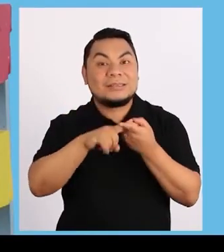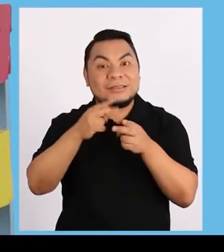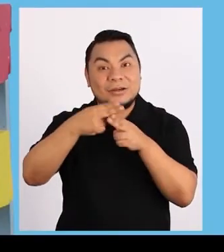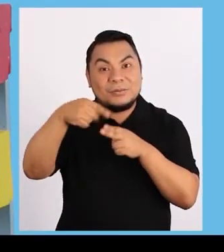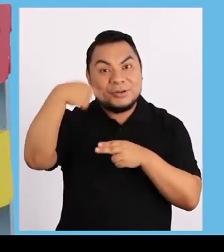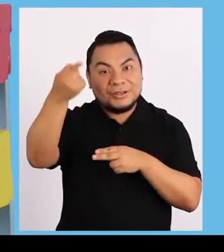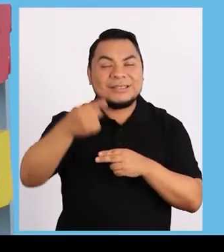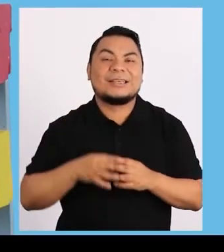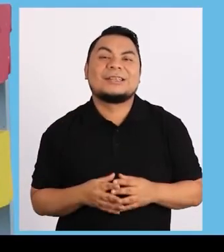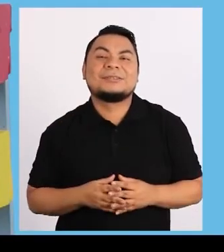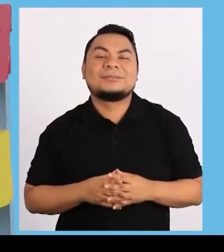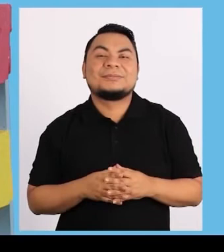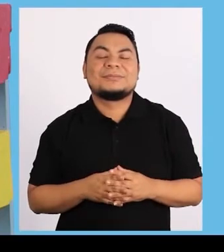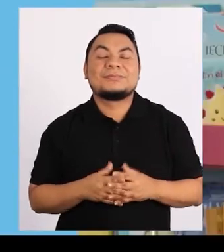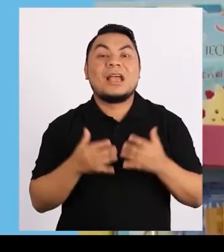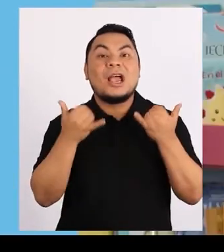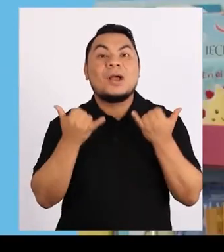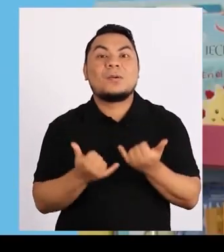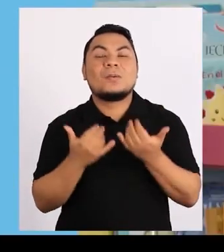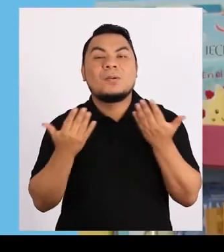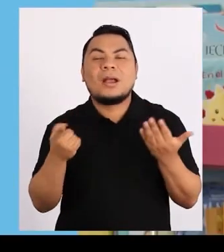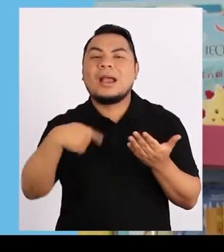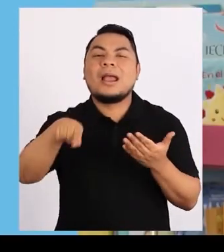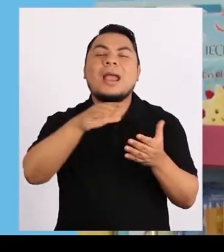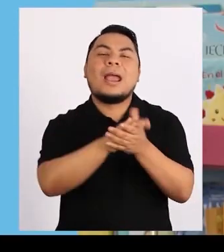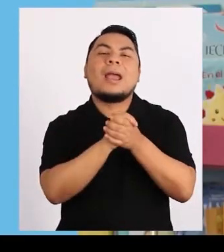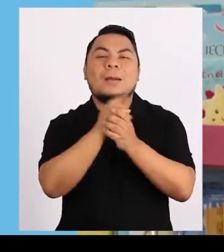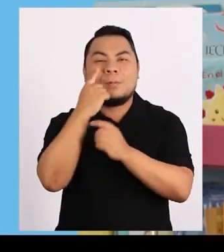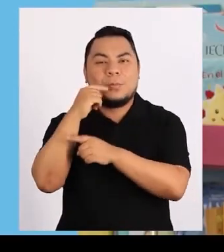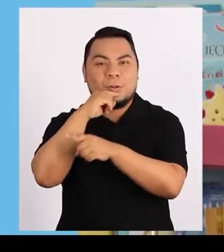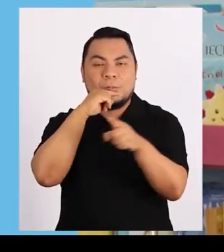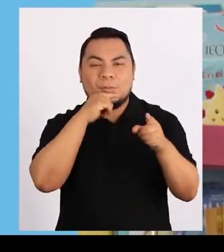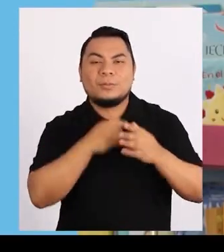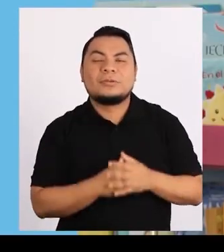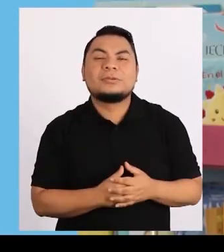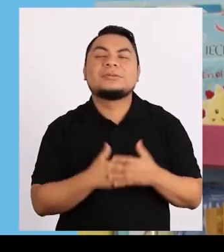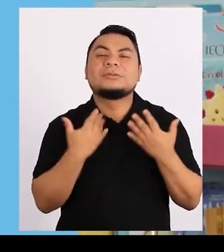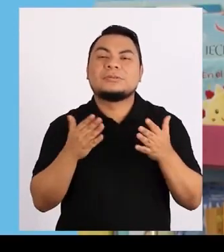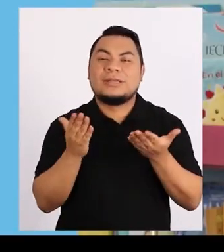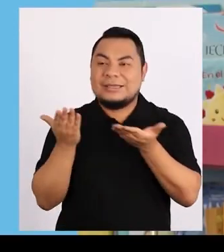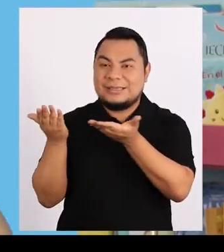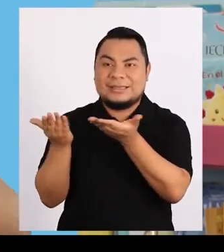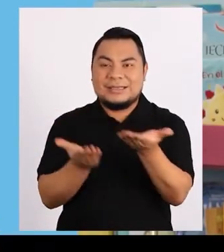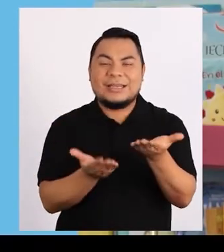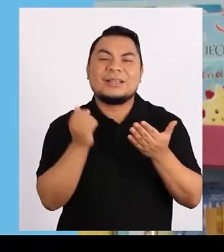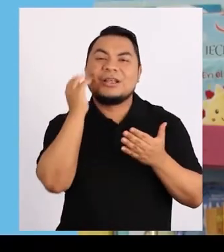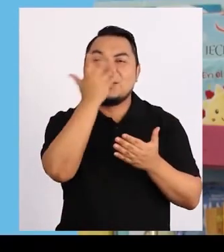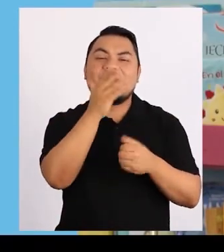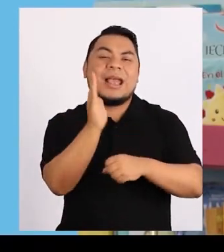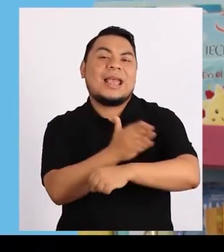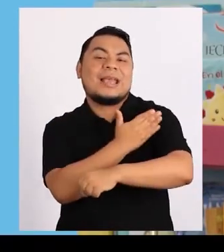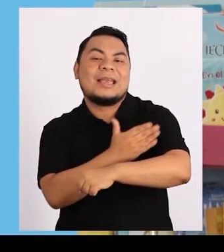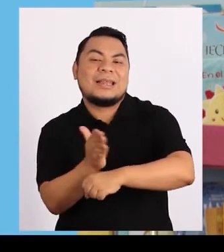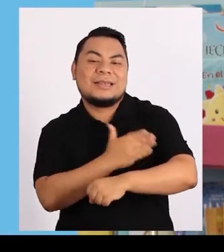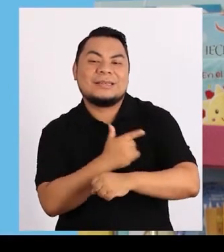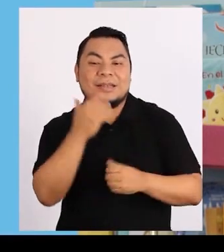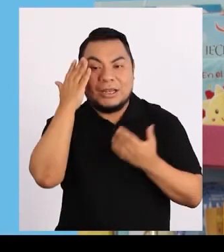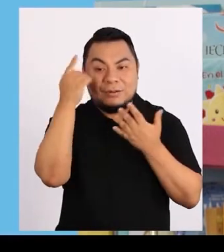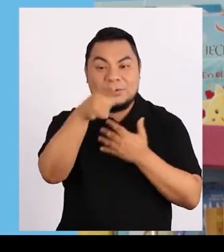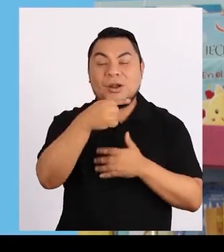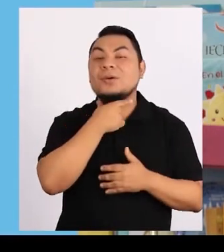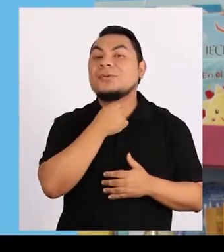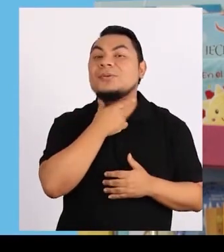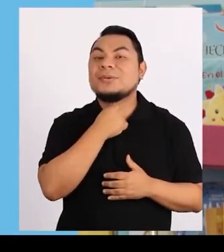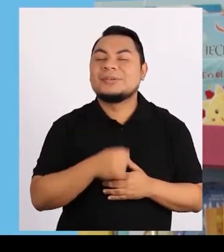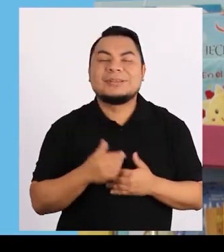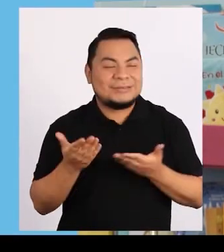Gracias, Magaly. Hasta pronto. Ahora, amigas y amigos, los dejo con una linda